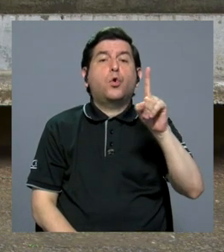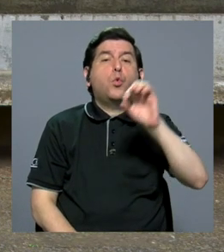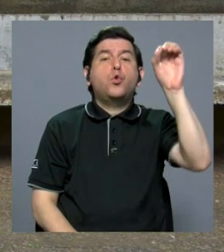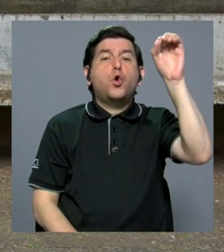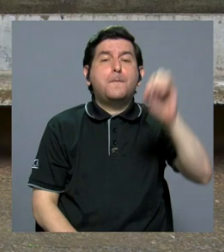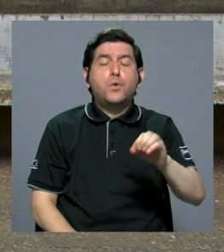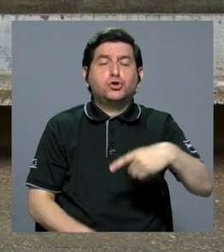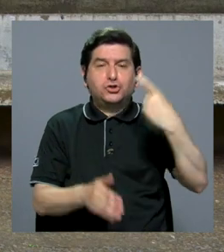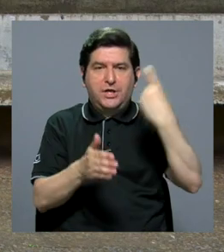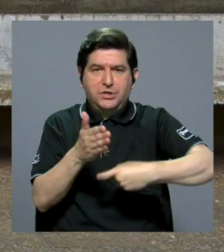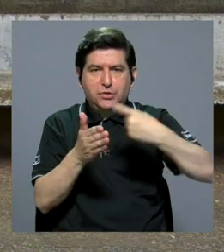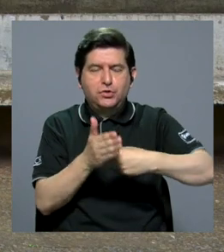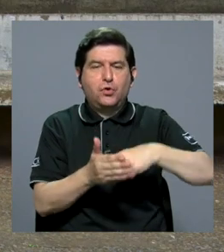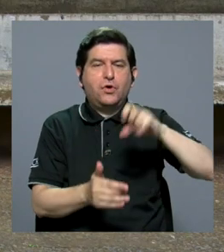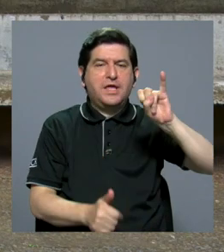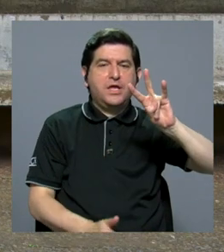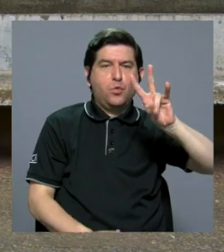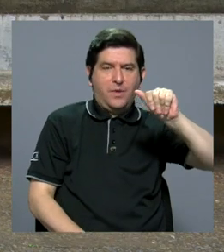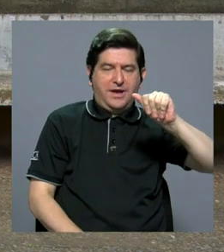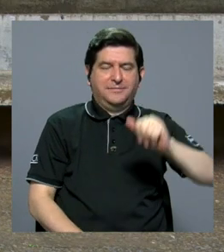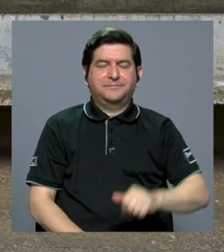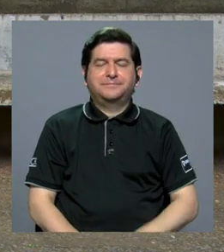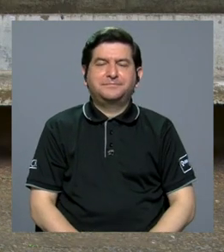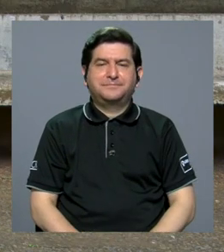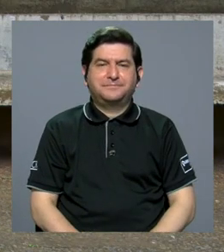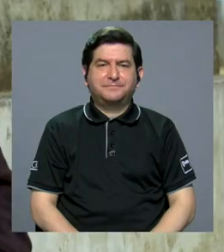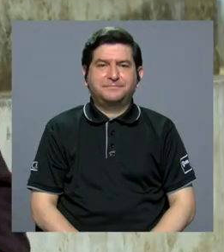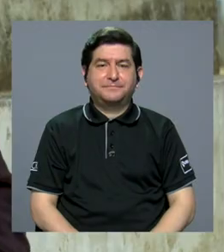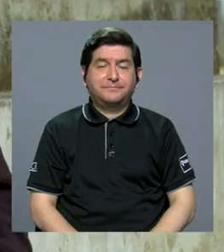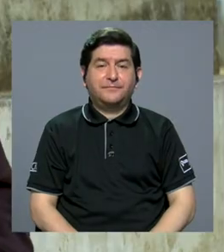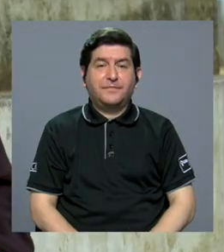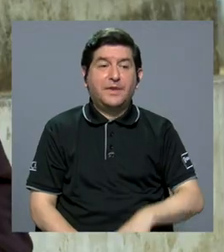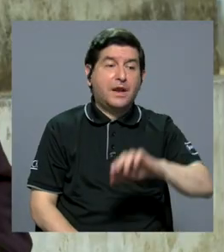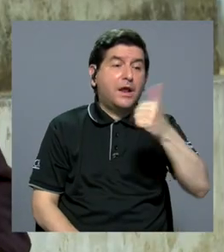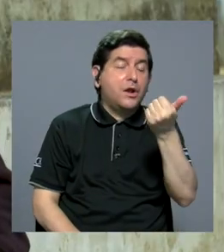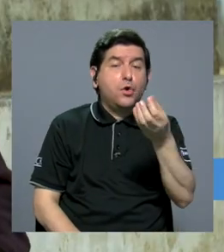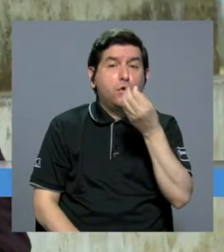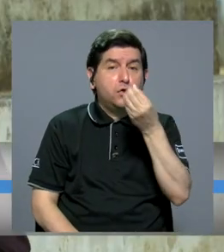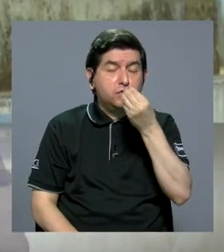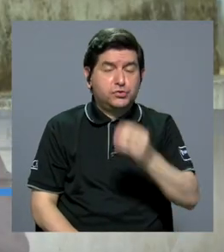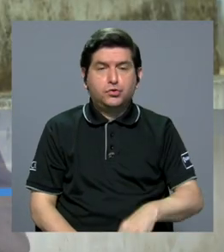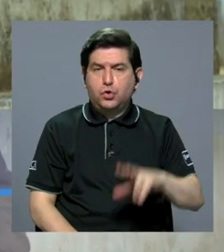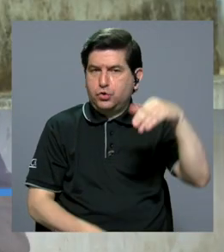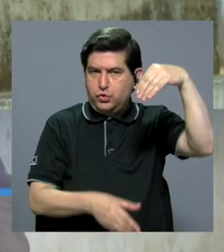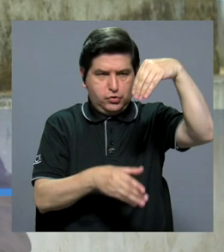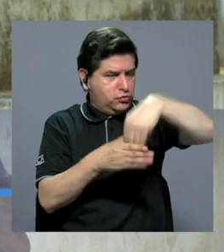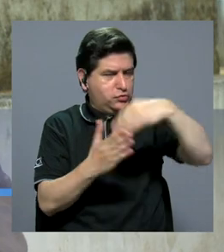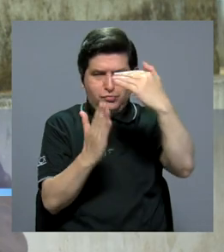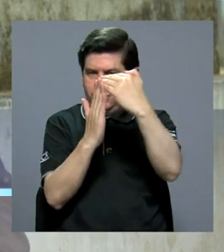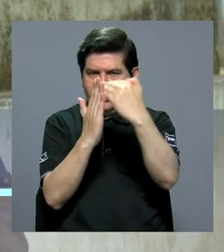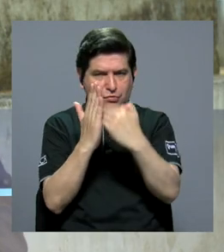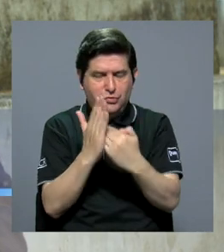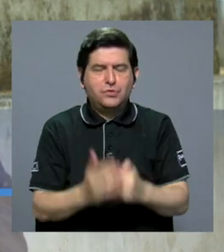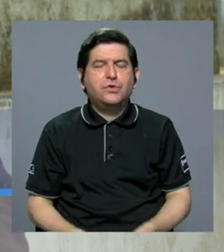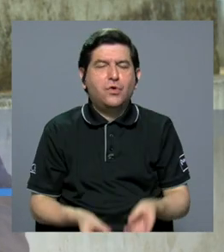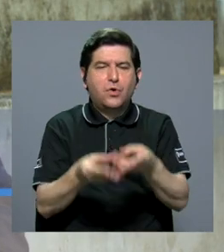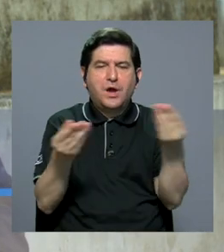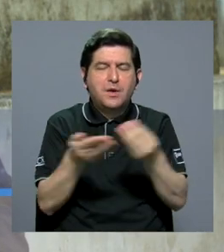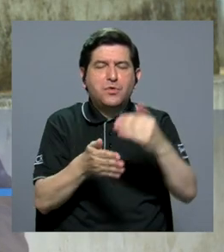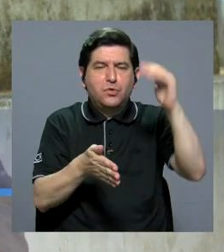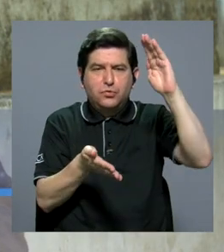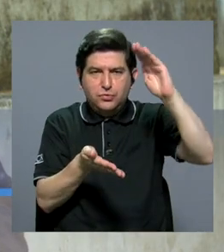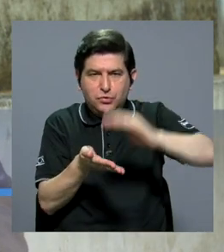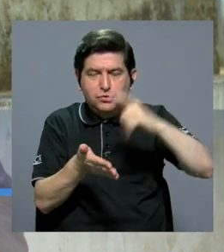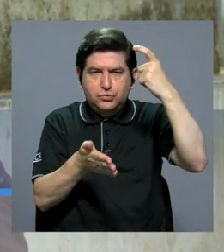un 1% del impuesto al valor agregado. El resto de los alimentos que no está incluido en la canasta